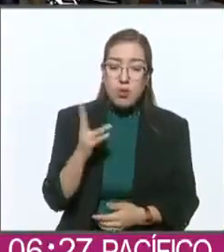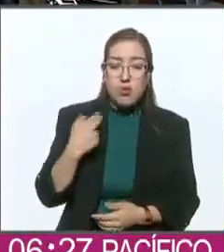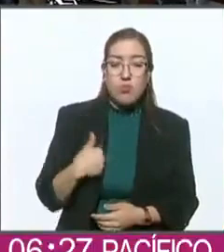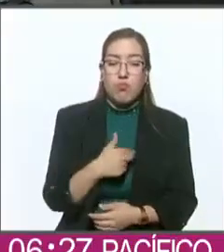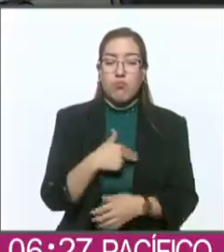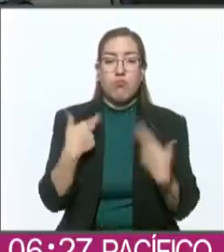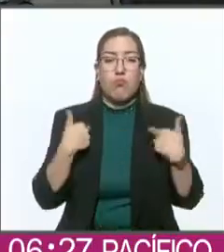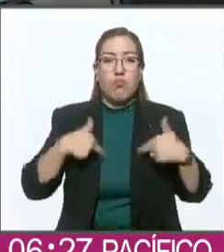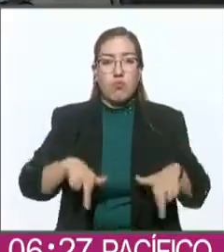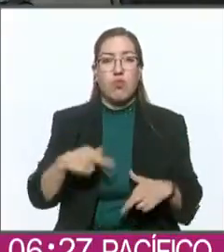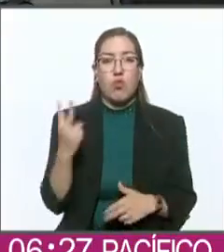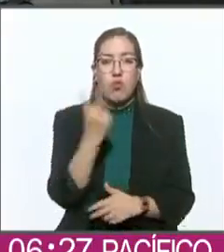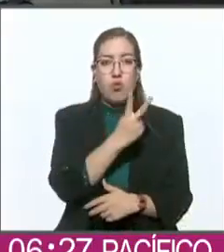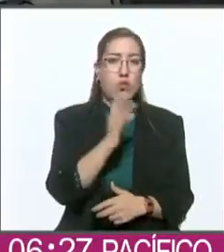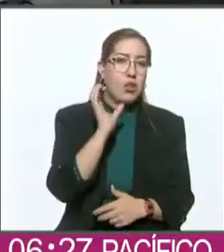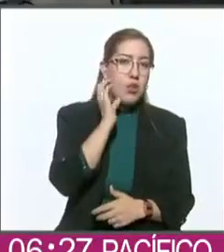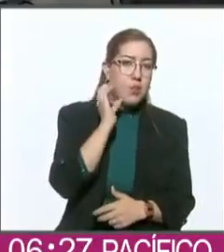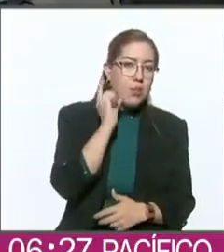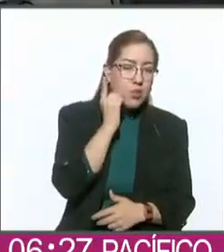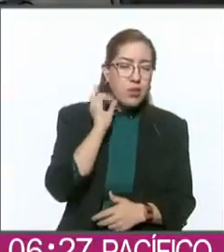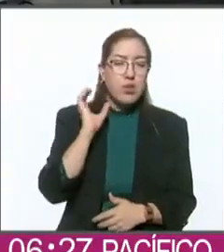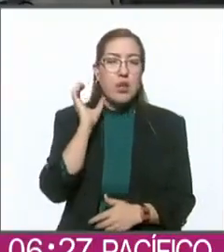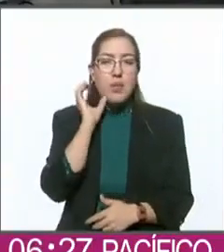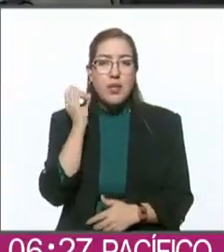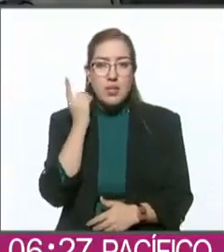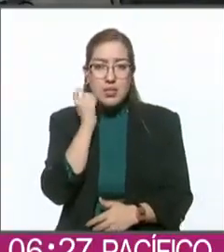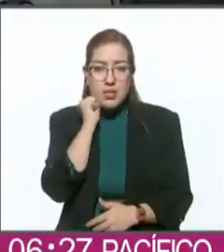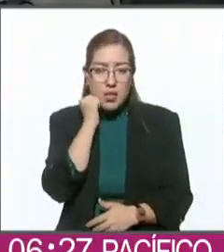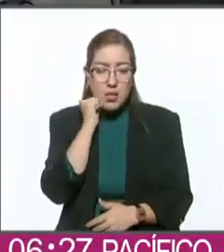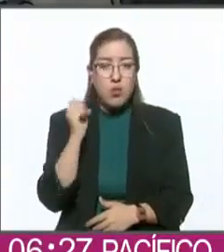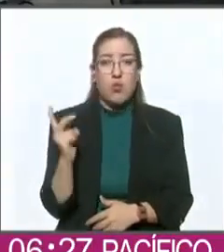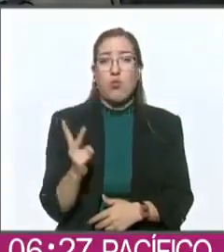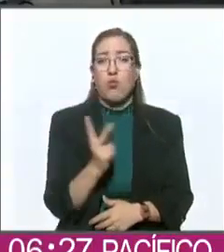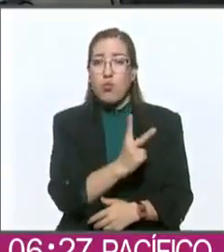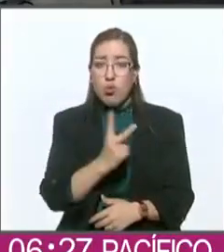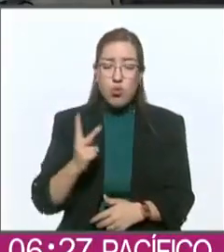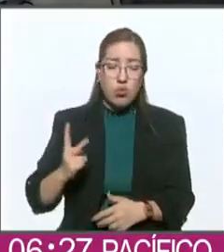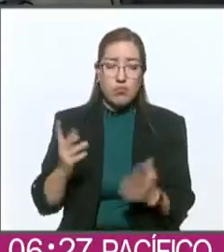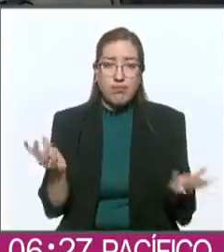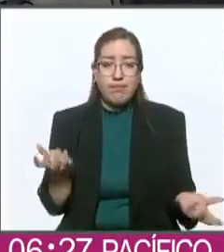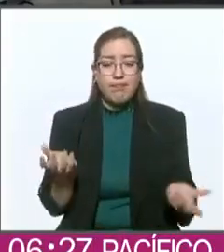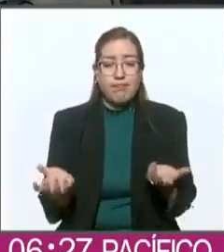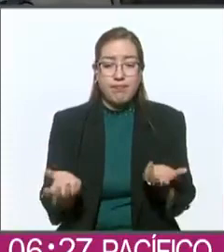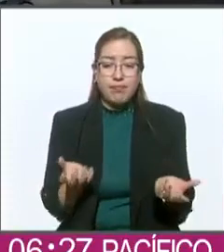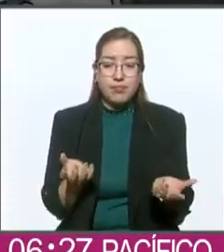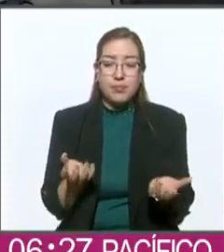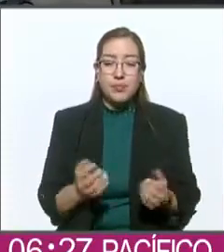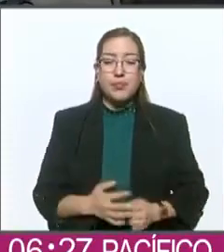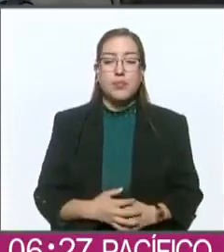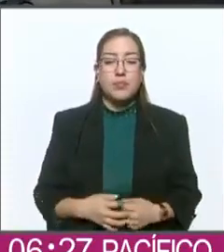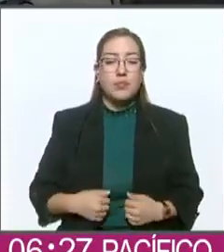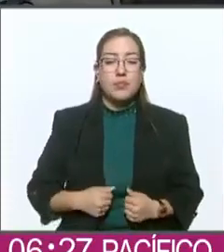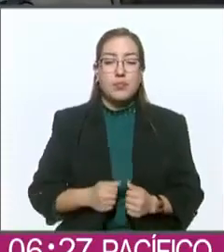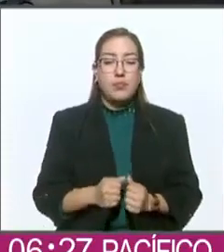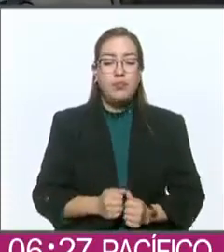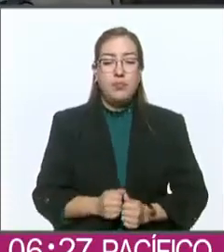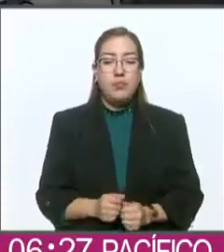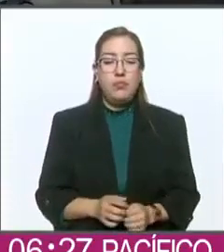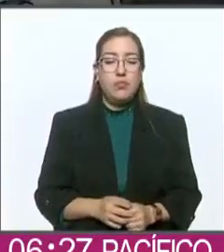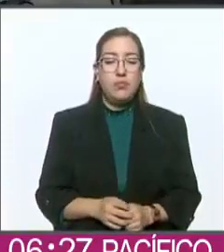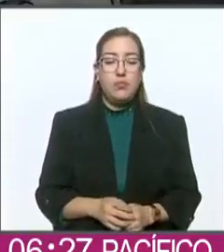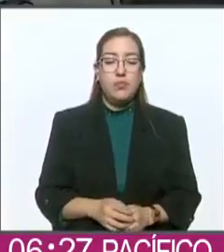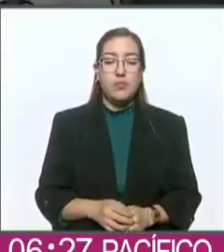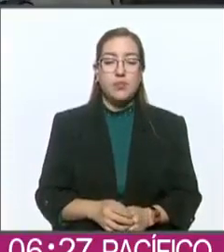caso los dos poderes del Congreso de la Unión, Cámara de Diputados, Cámara de Senadores, somos quienes hemos